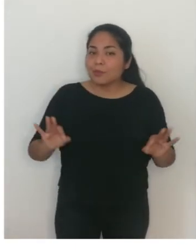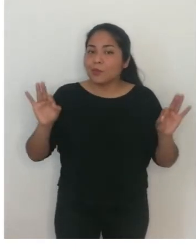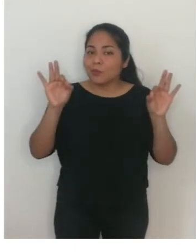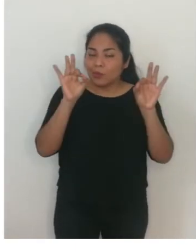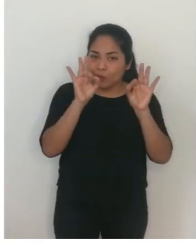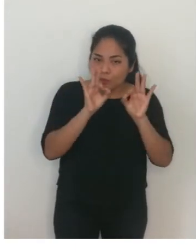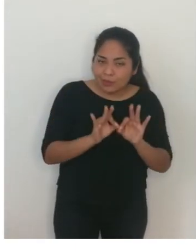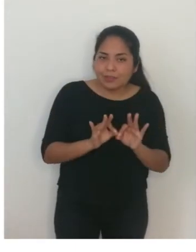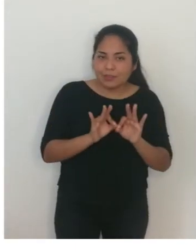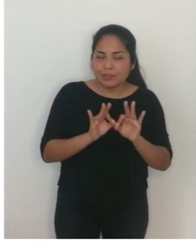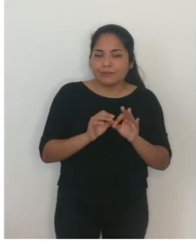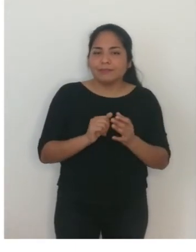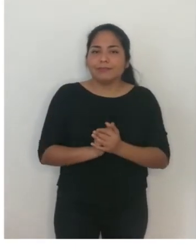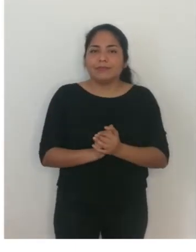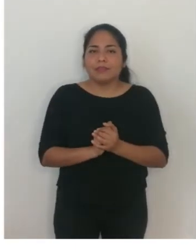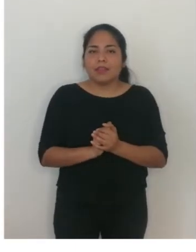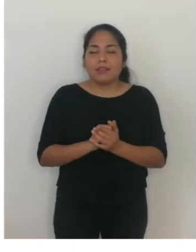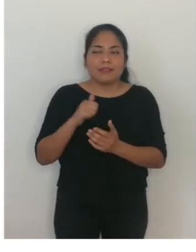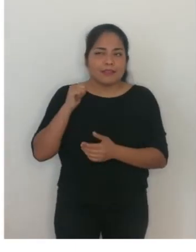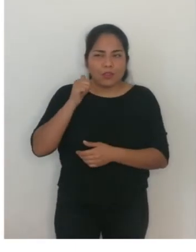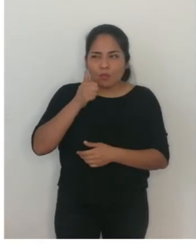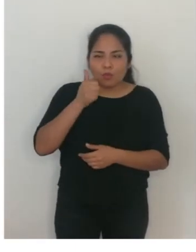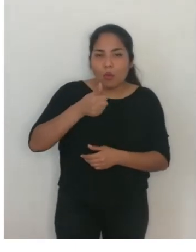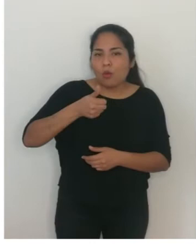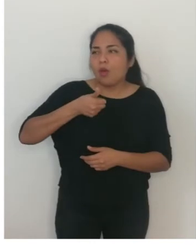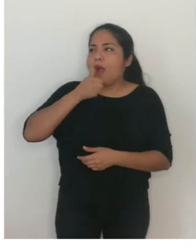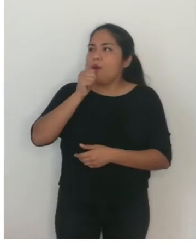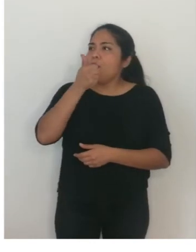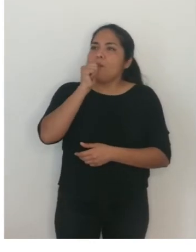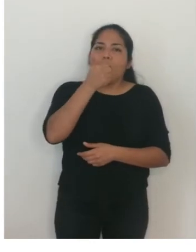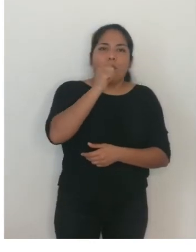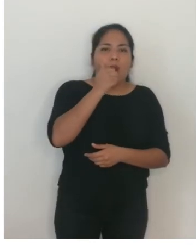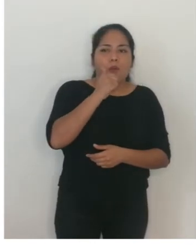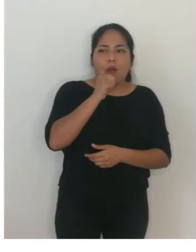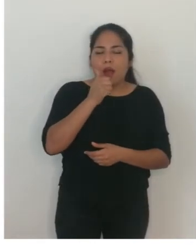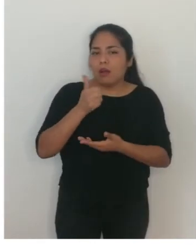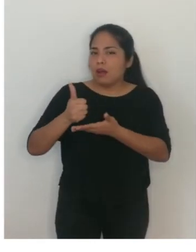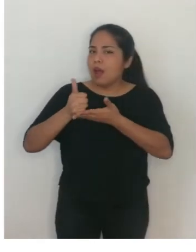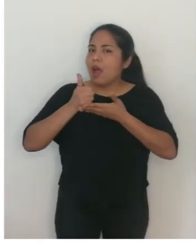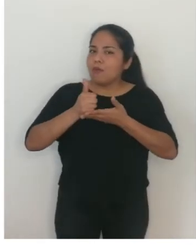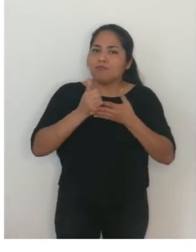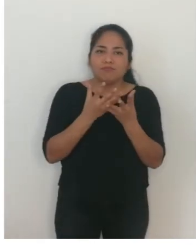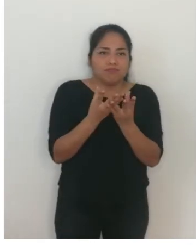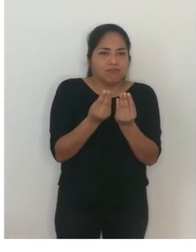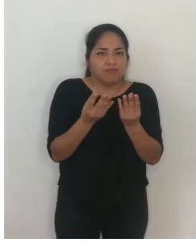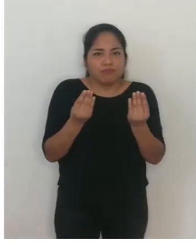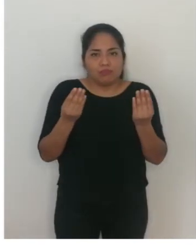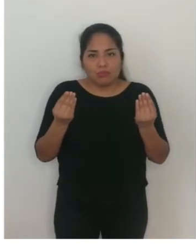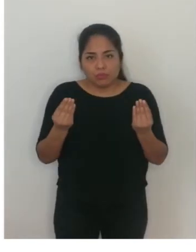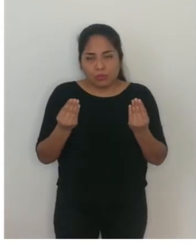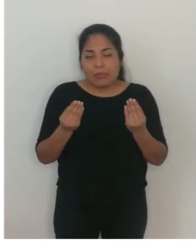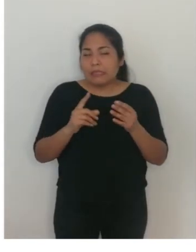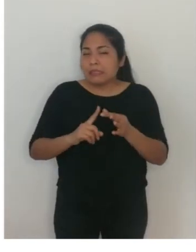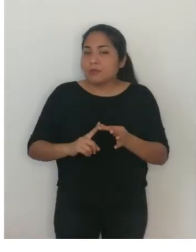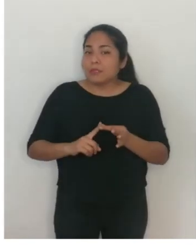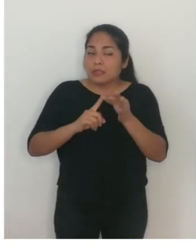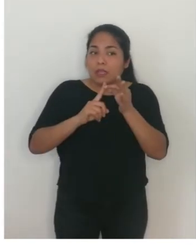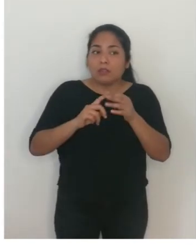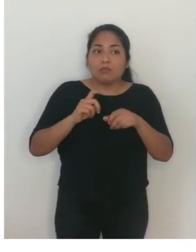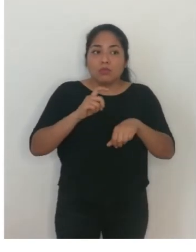importante y no debemos dejar de lado en la hidratación la hidratación nos va a ayudar muchísimo sobre todo si estamos